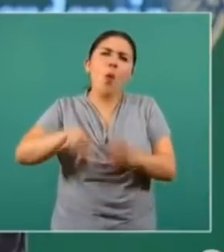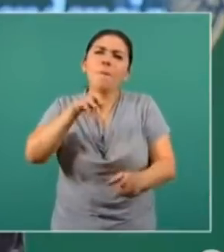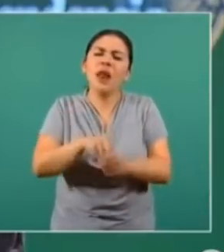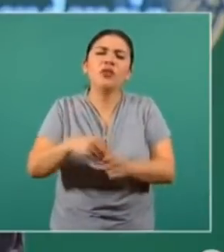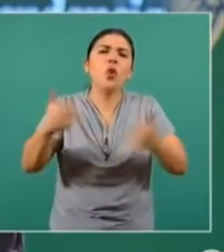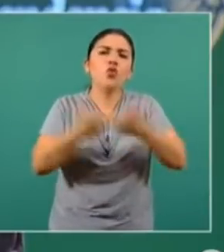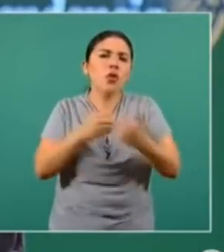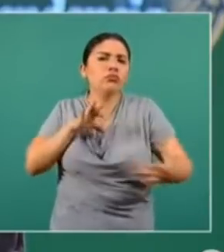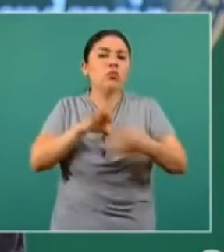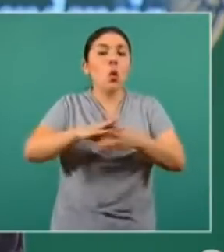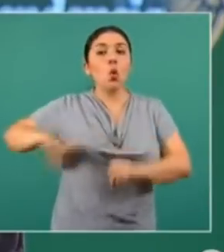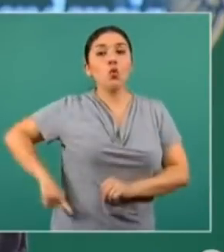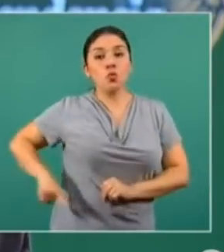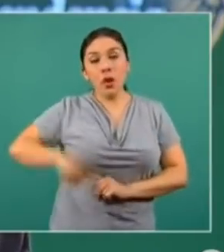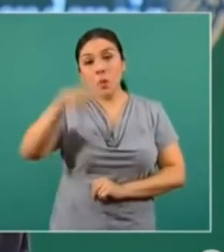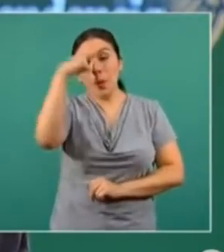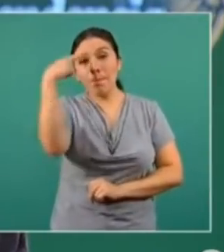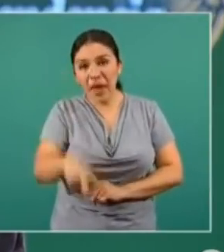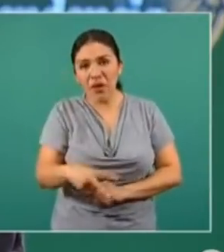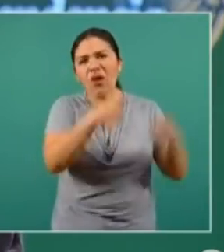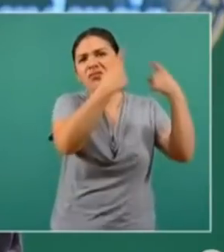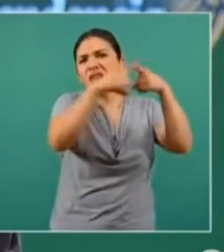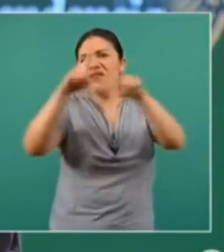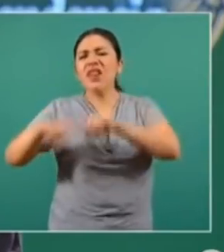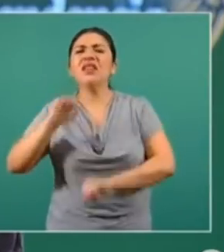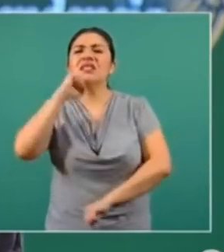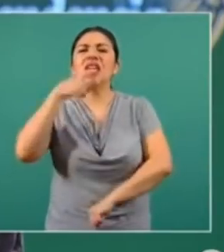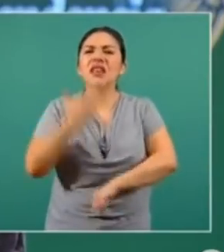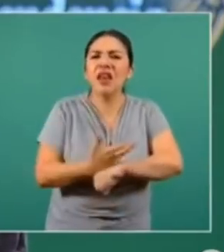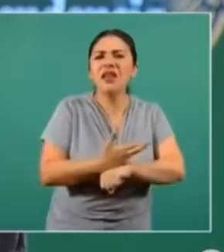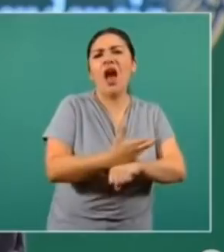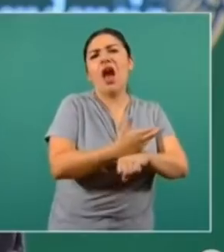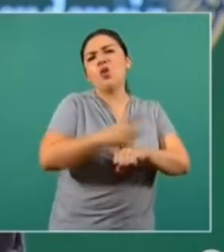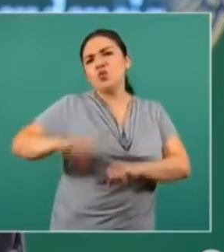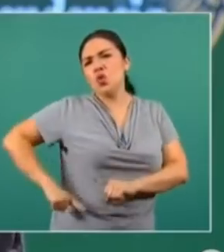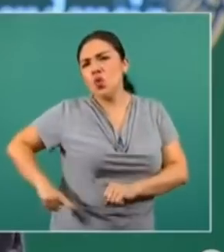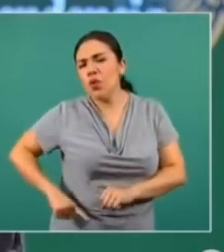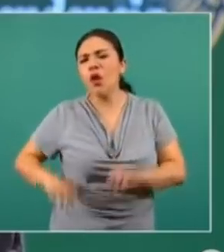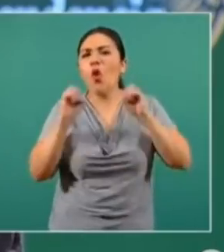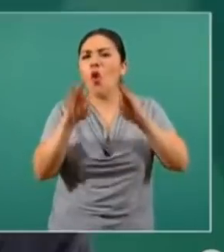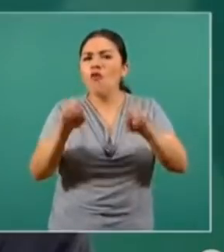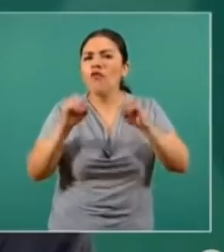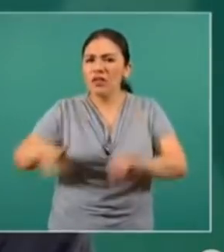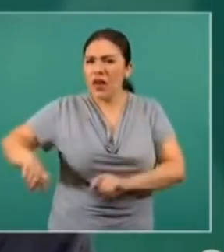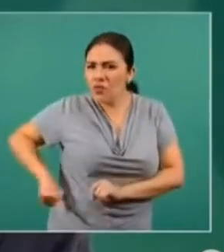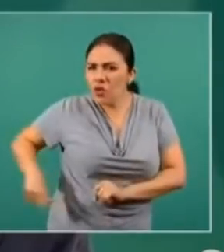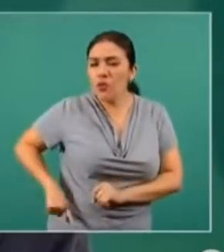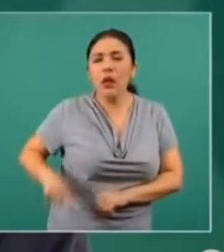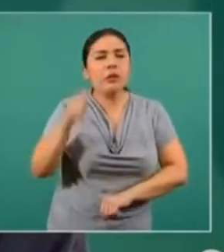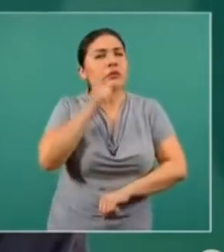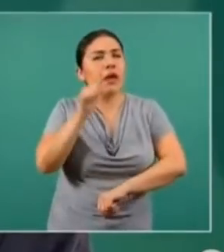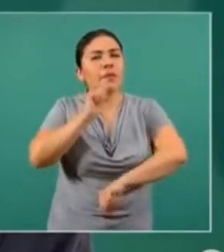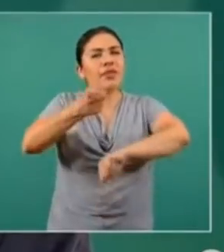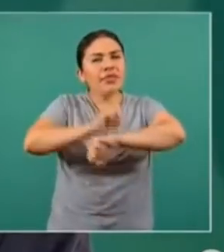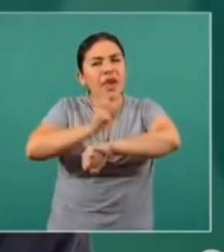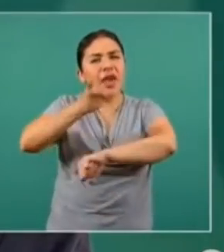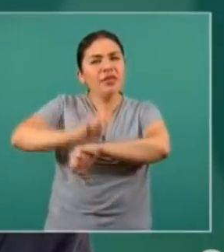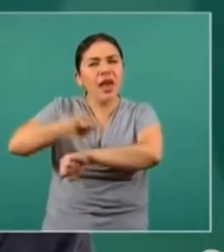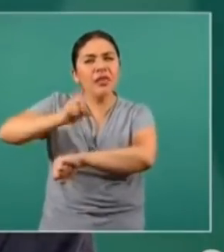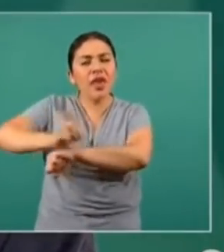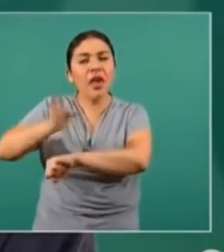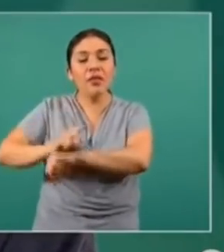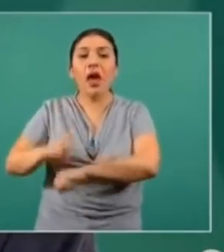del Gobierno de México, de las distintas secretarías de Estado, distintas oficinas públicas, que todos los días